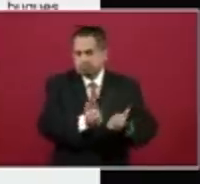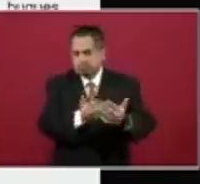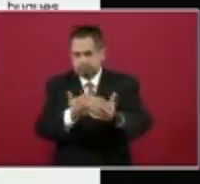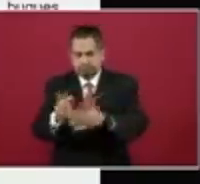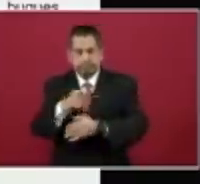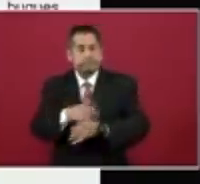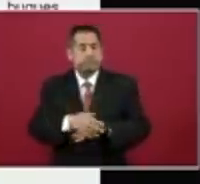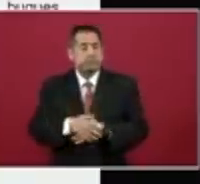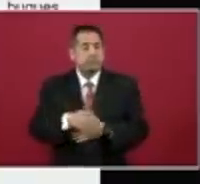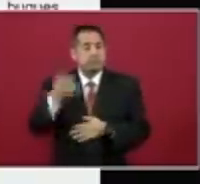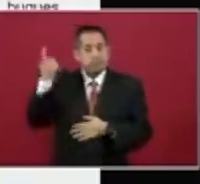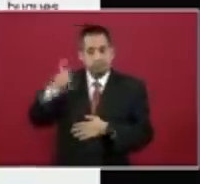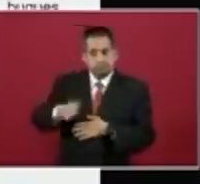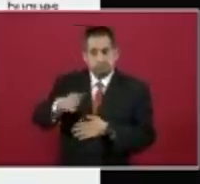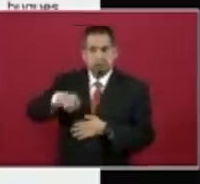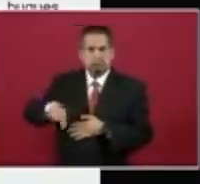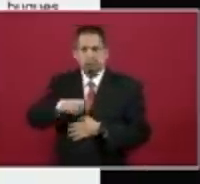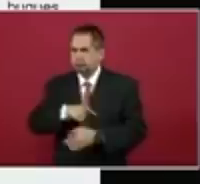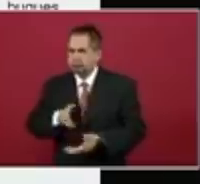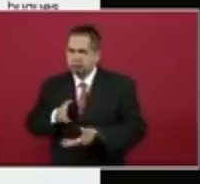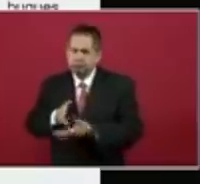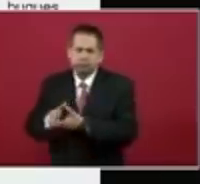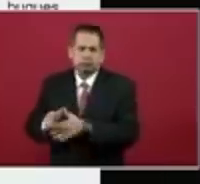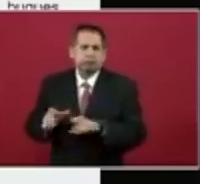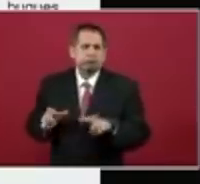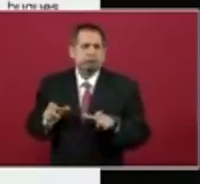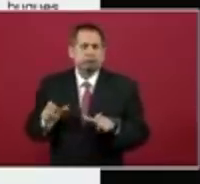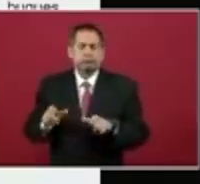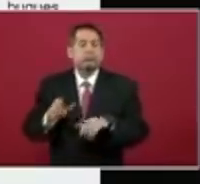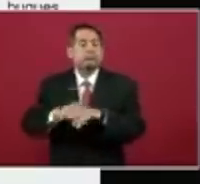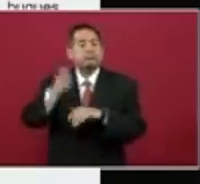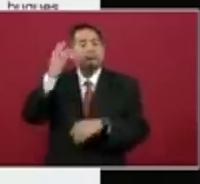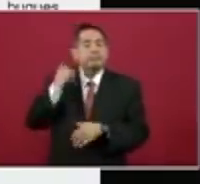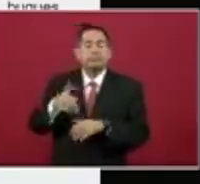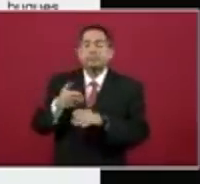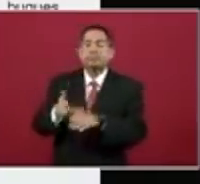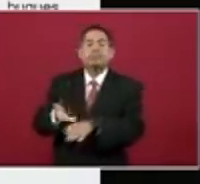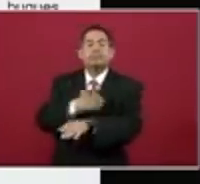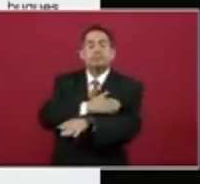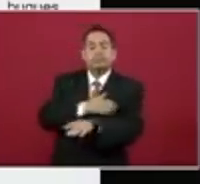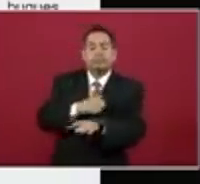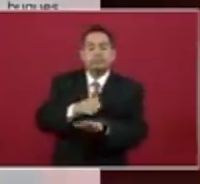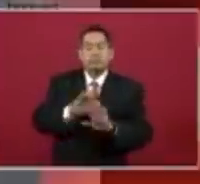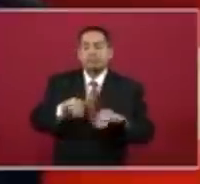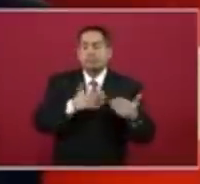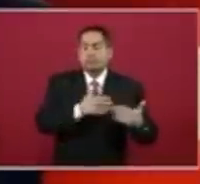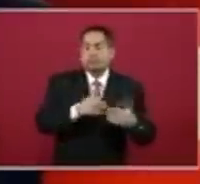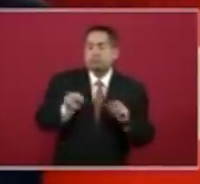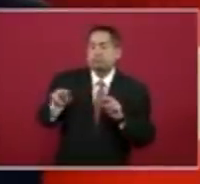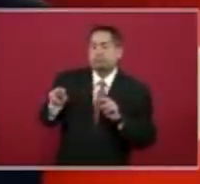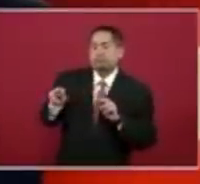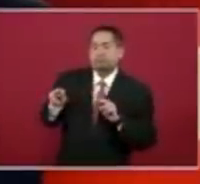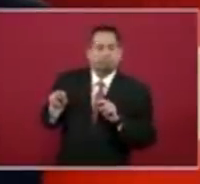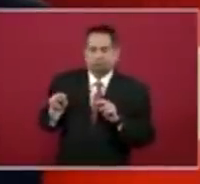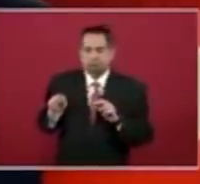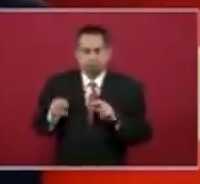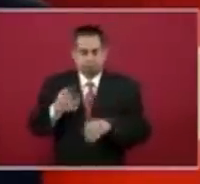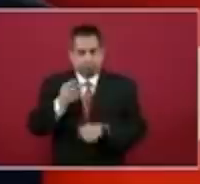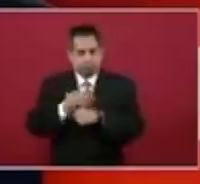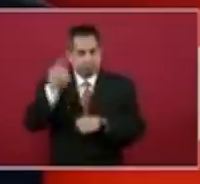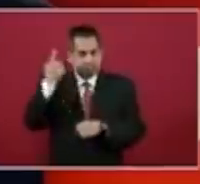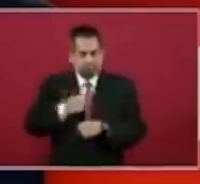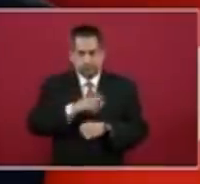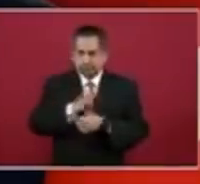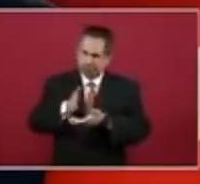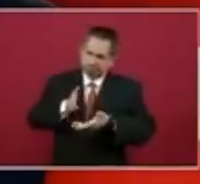intervenir, entrar, porque anteriormente era una seguridad exterior únicamente, pero ya la orden ahí